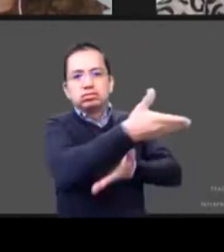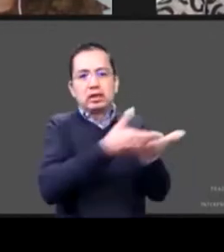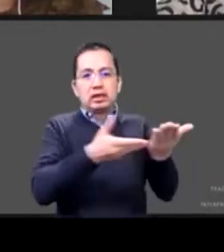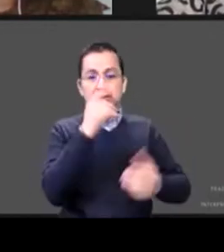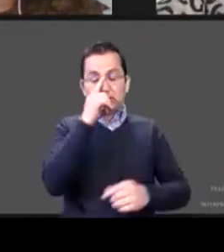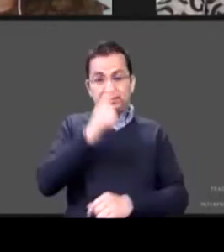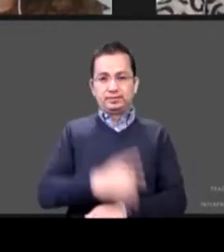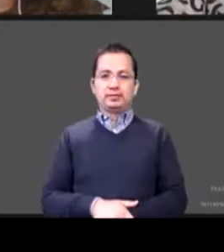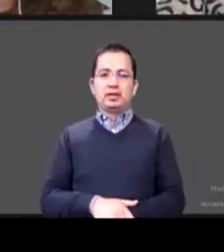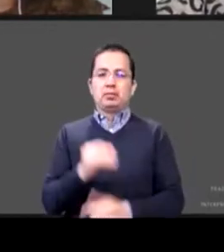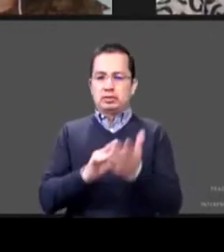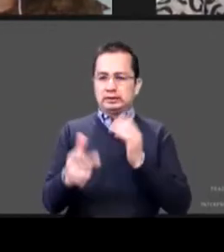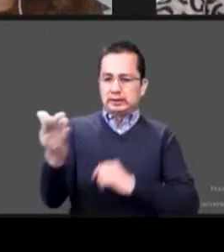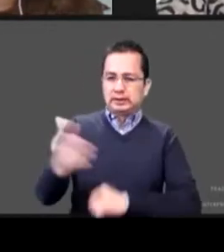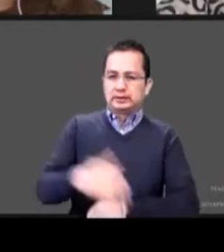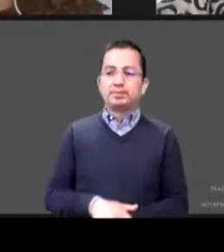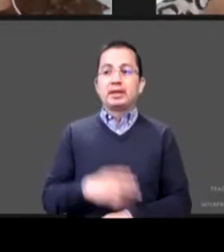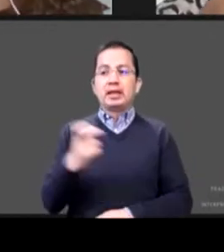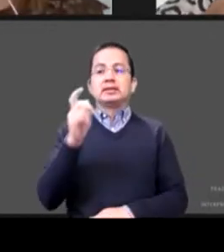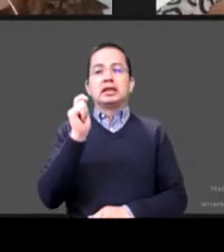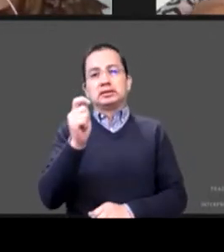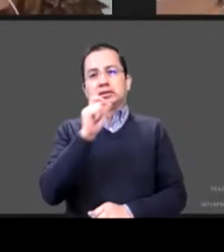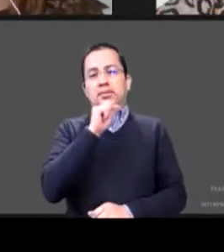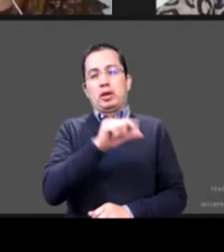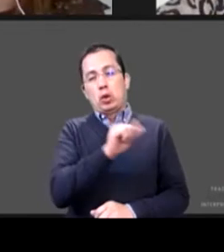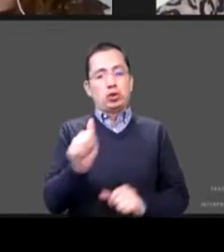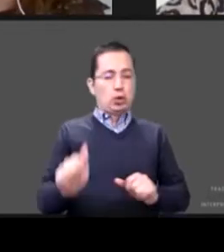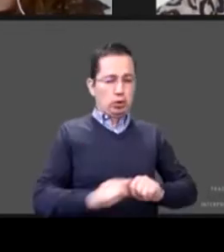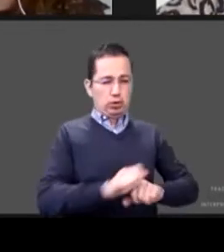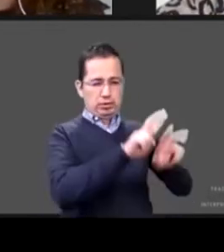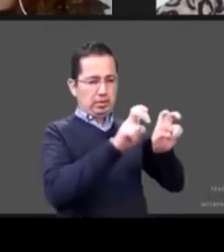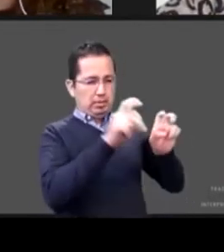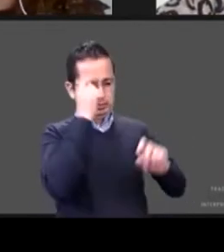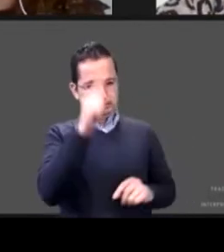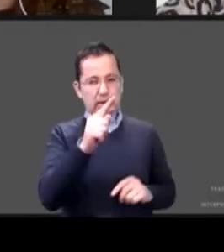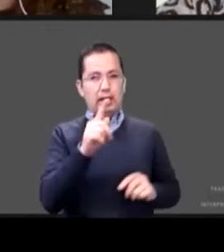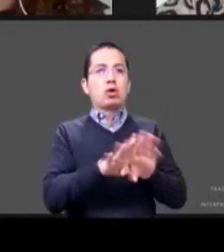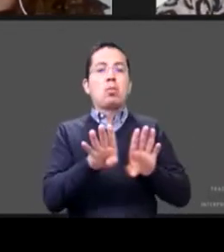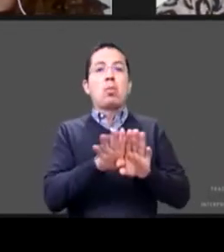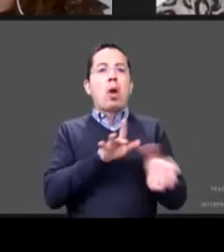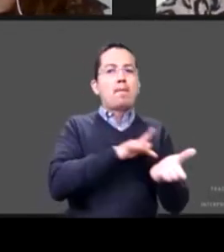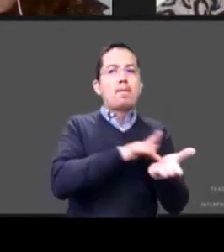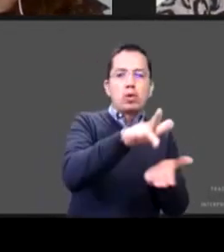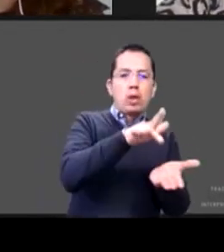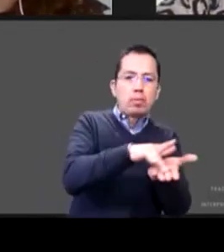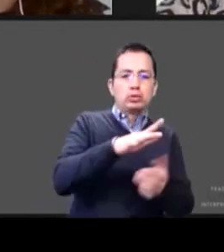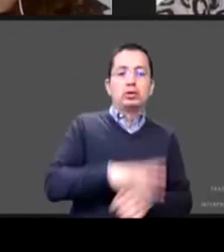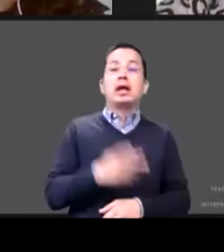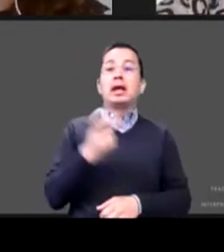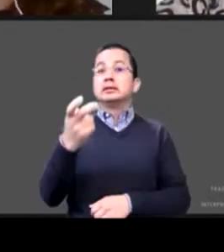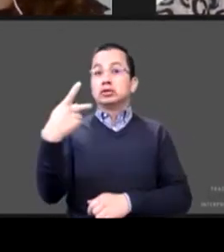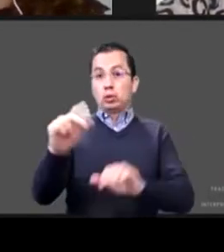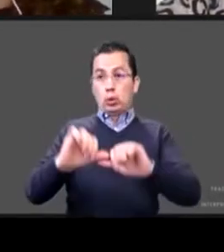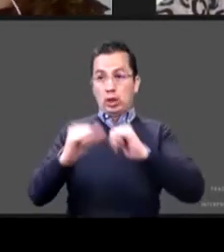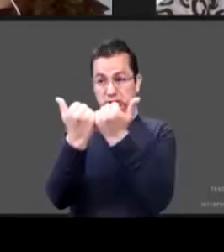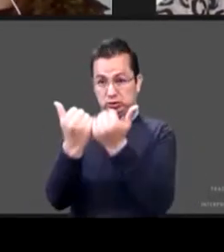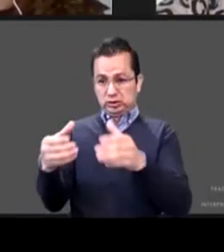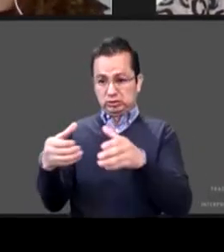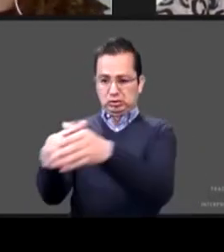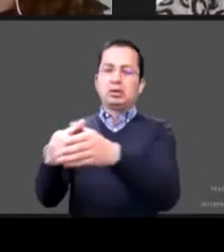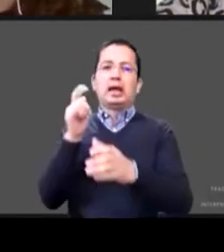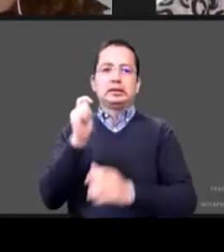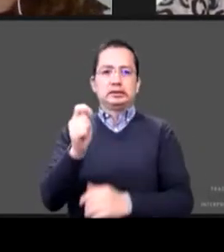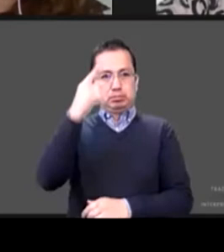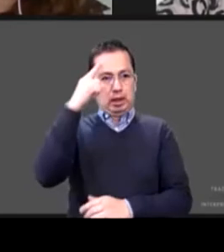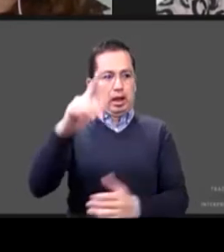las redes de apoyos. No es una institución que provee todos los servicios, sino también es un una posibilidad de